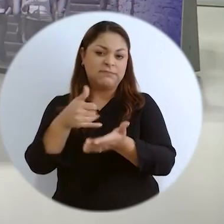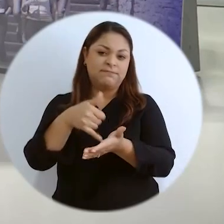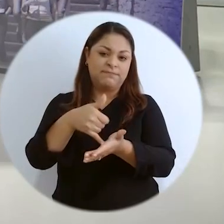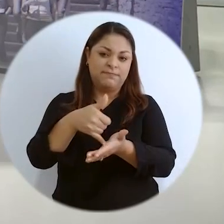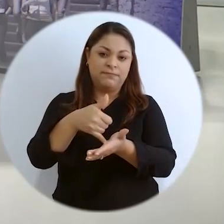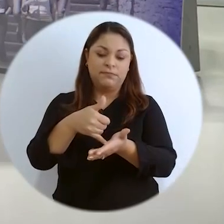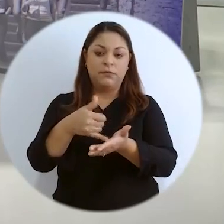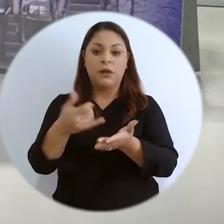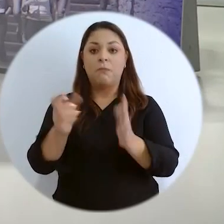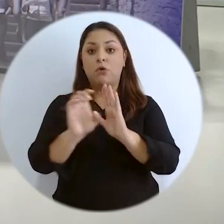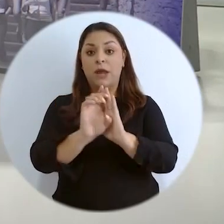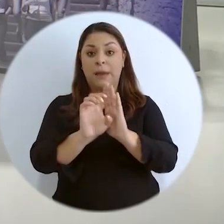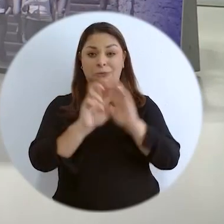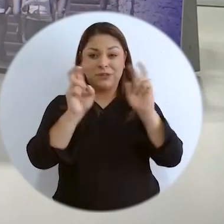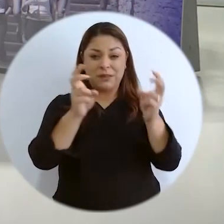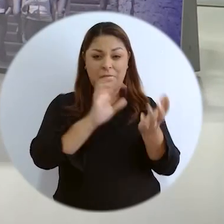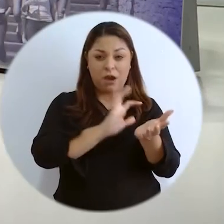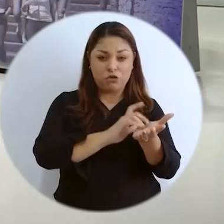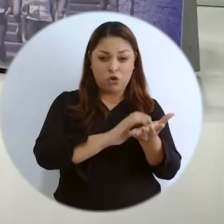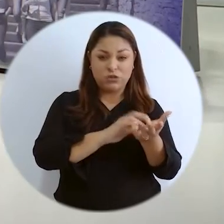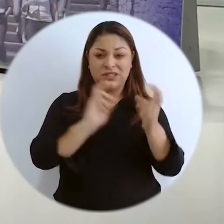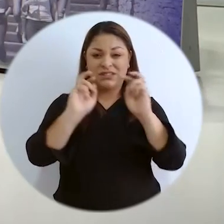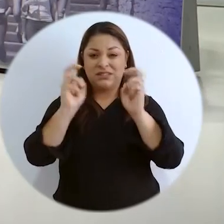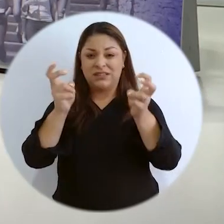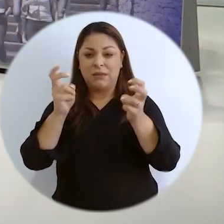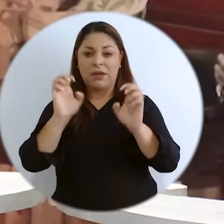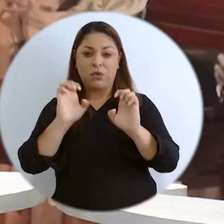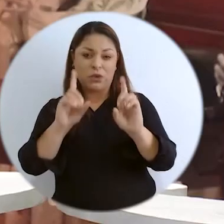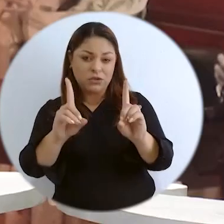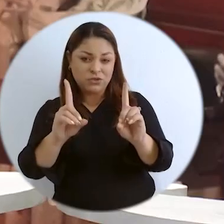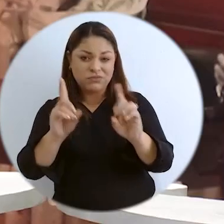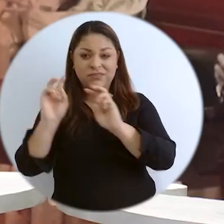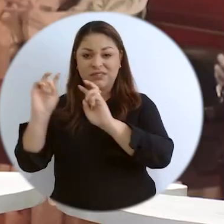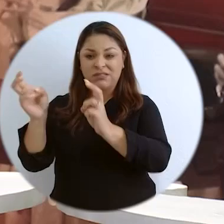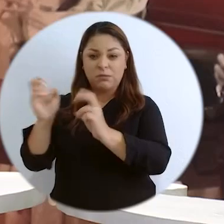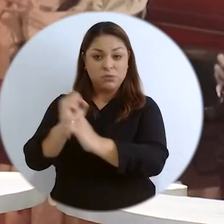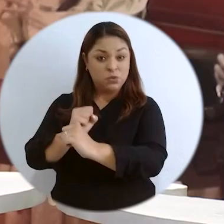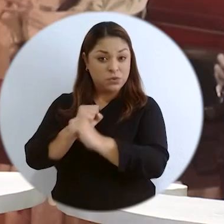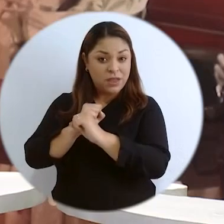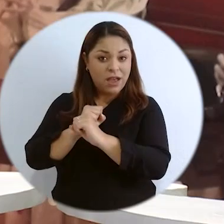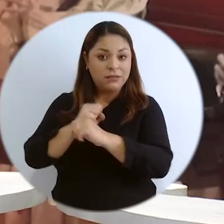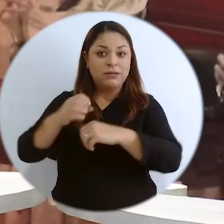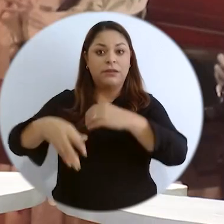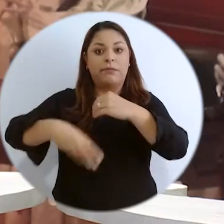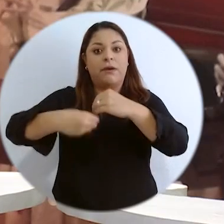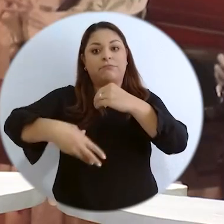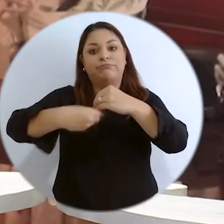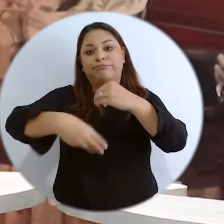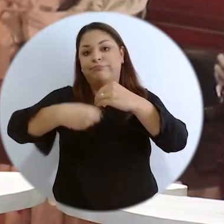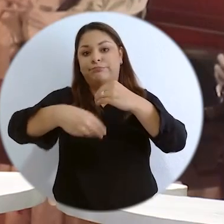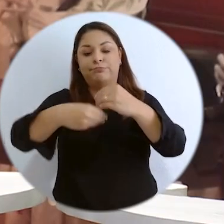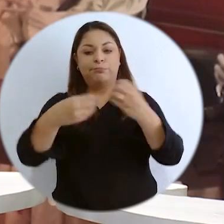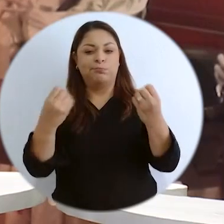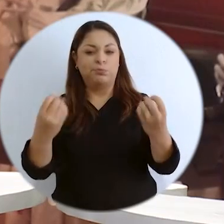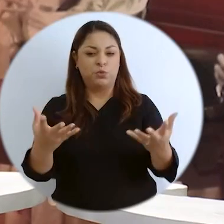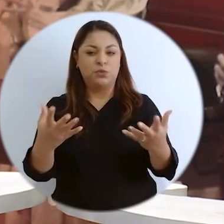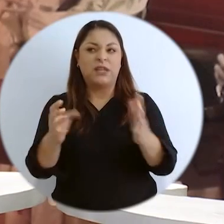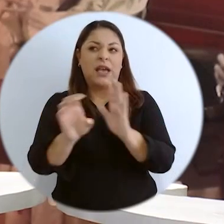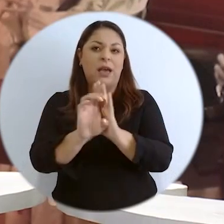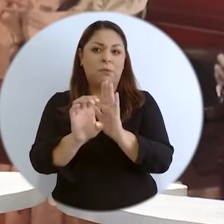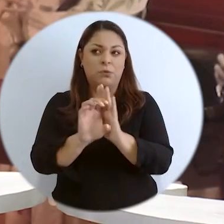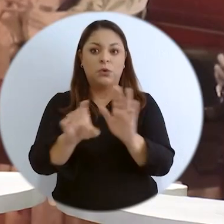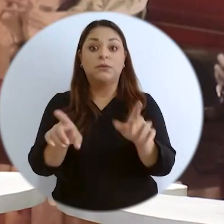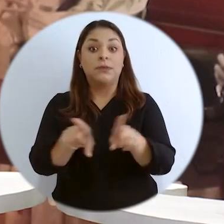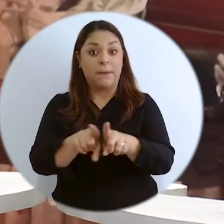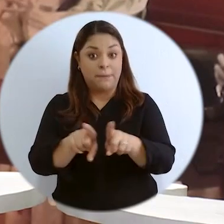llamarlo de alguna manera, ¿verdad? Tenemos el tema de la ruta del arroz, la ruta de la educación, el tema de la seguridad, y a eso se van